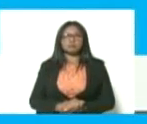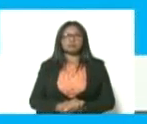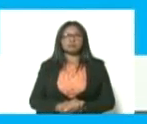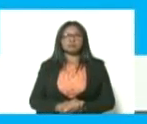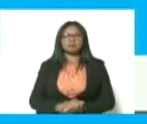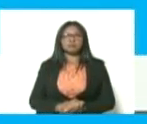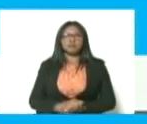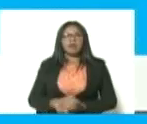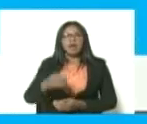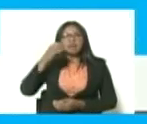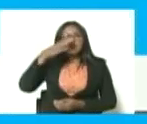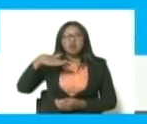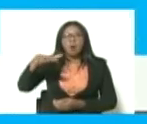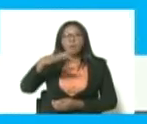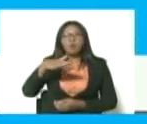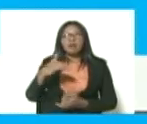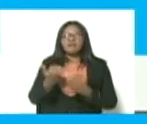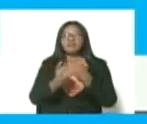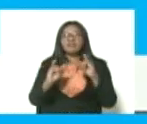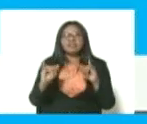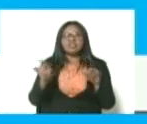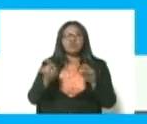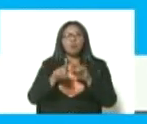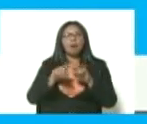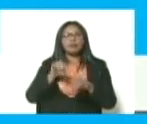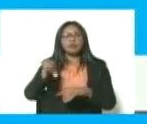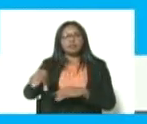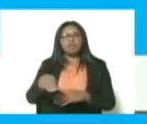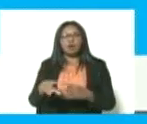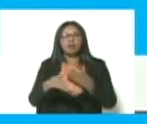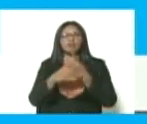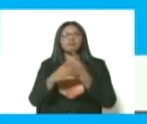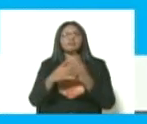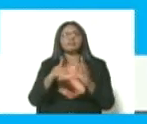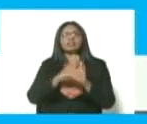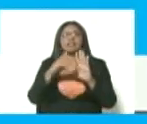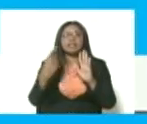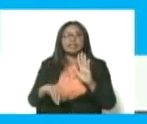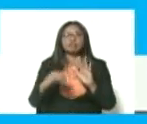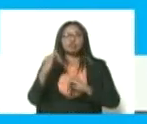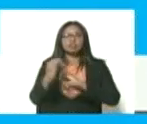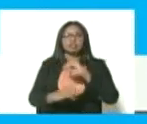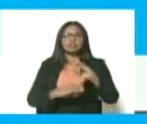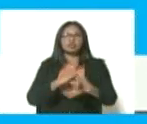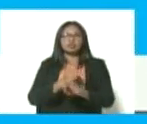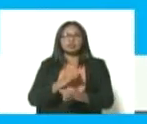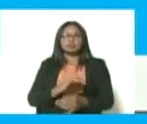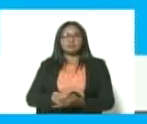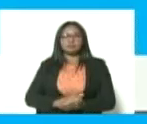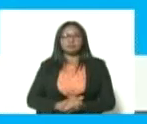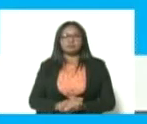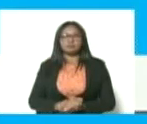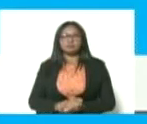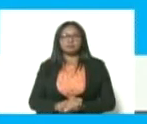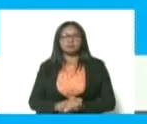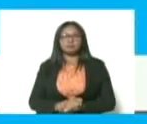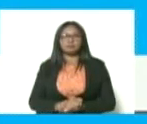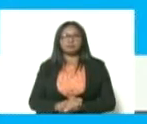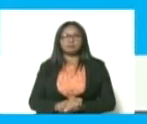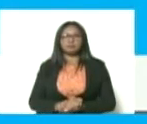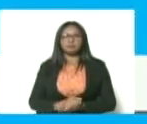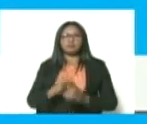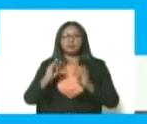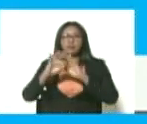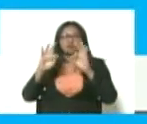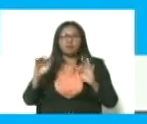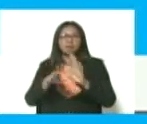de los pueblos, a la independencia de los estados, al derecho internacional. Así que en ese marco del respeto al derecho